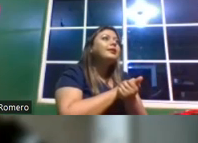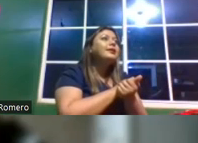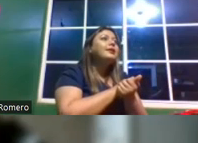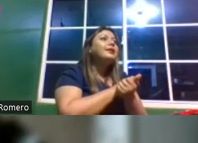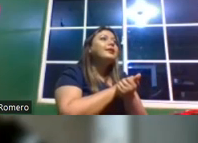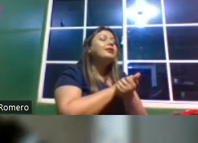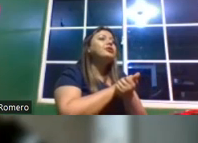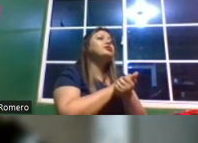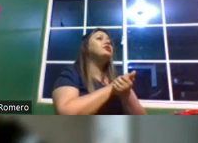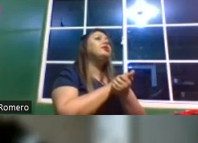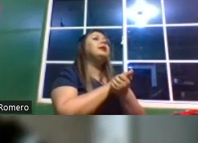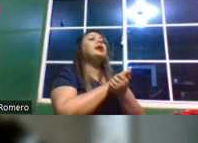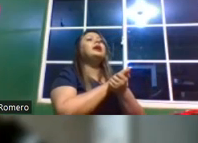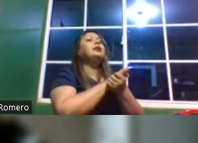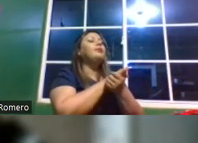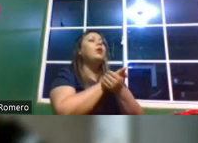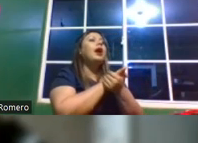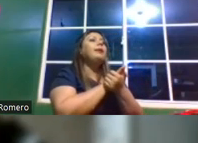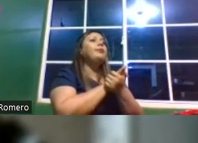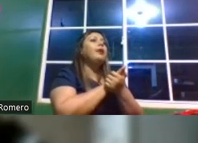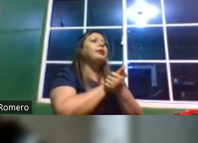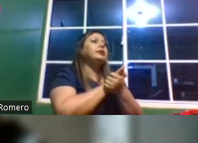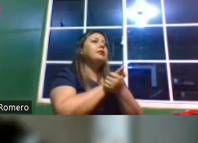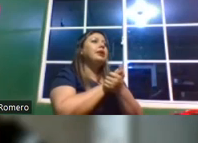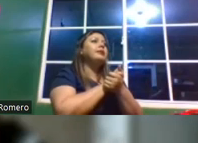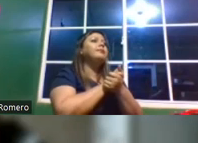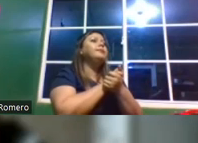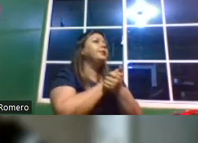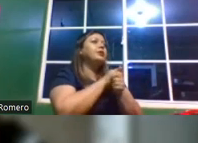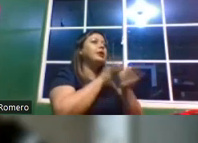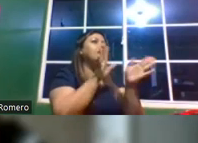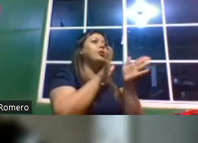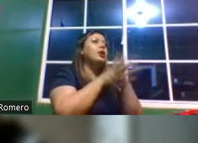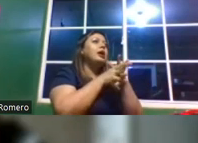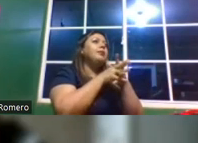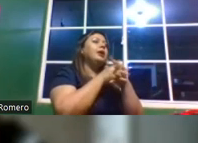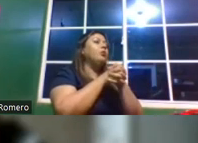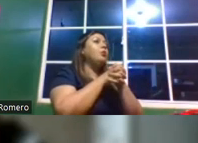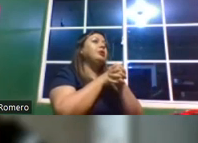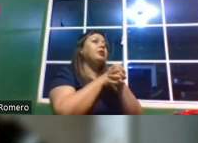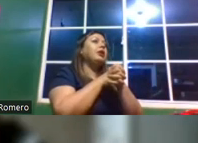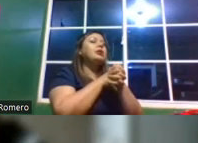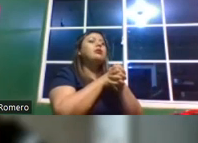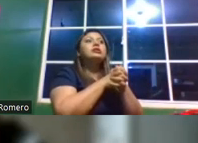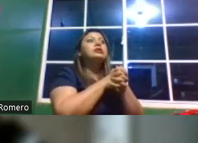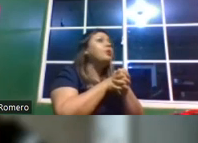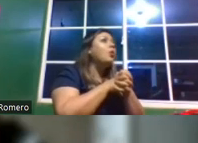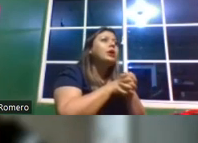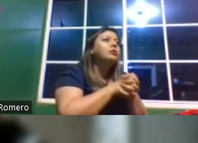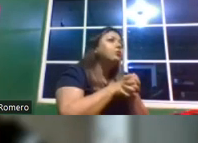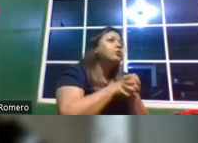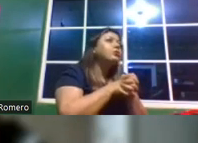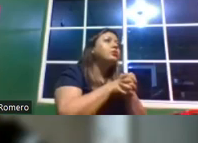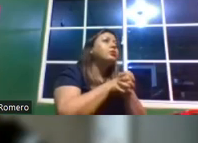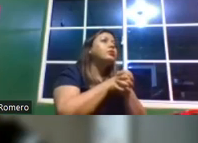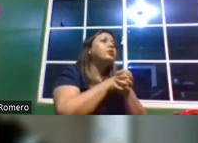importante, me quedo con el seguimiento de evaluación, ya que es necesario, no para la mejora continua de cada área, no parar para la. Ajá. También me